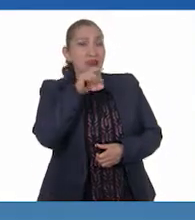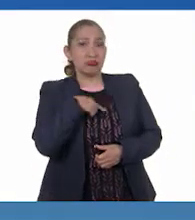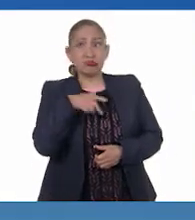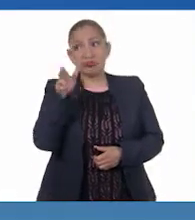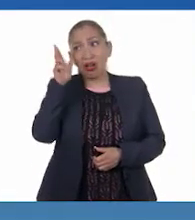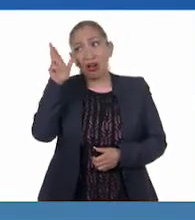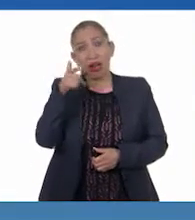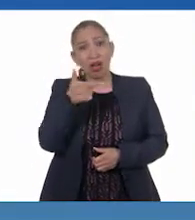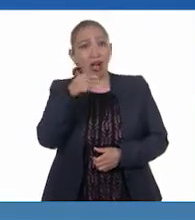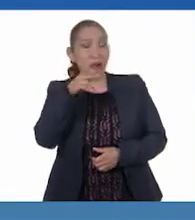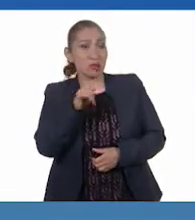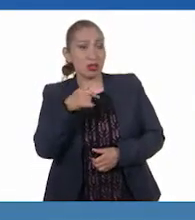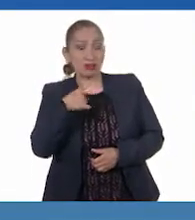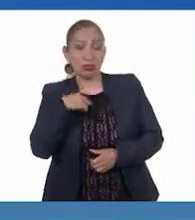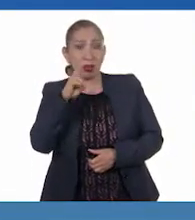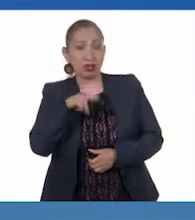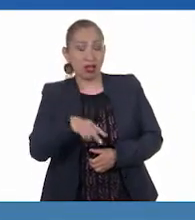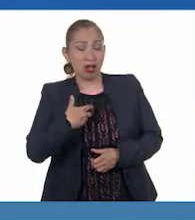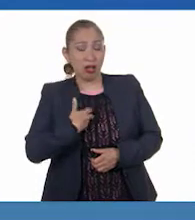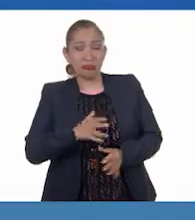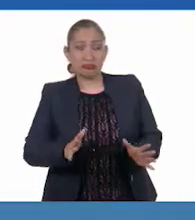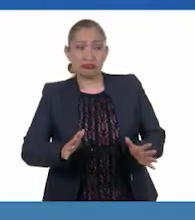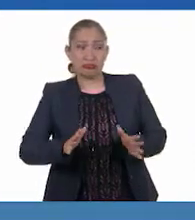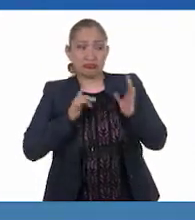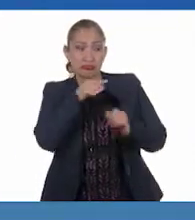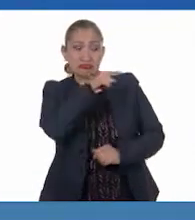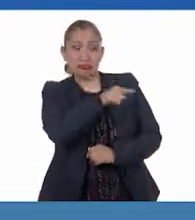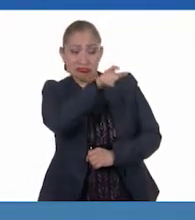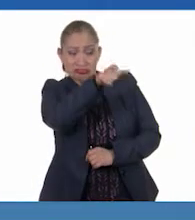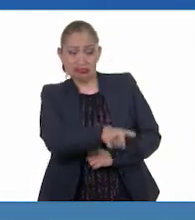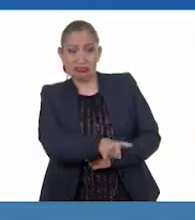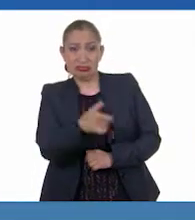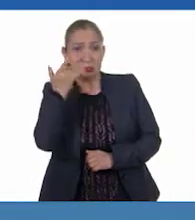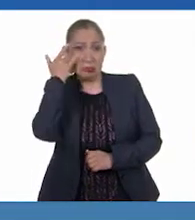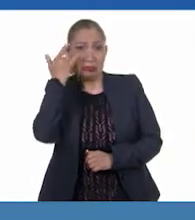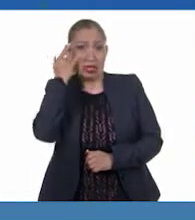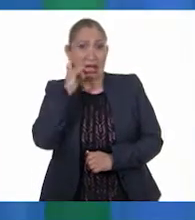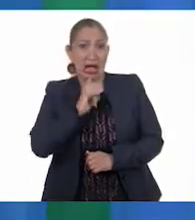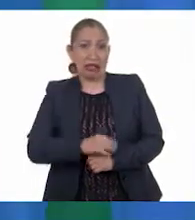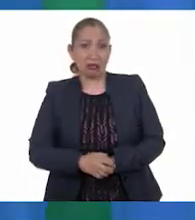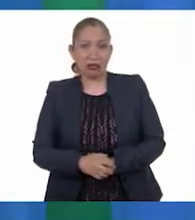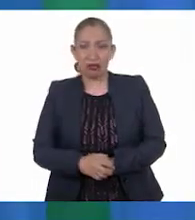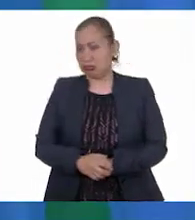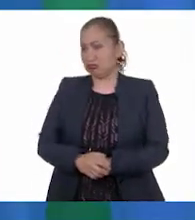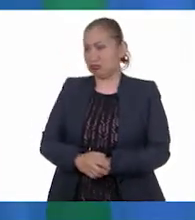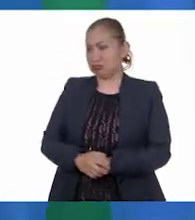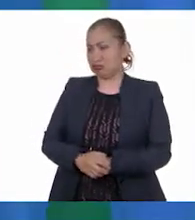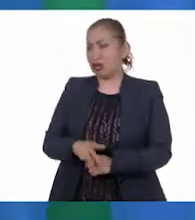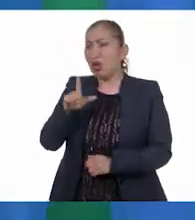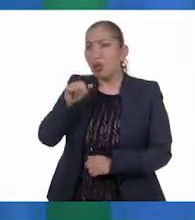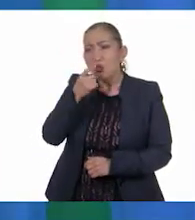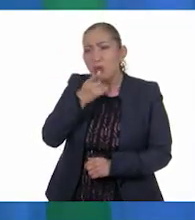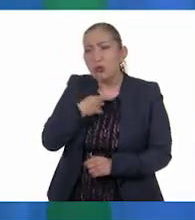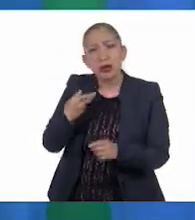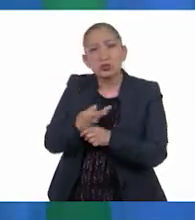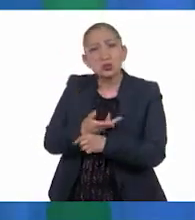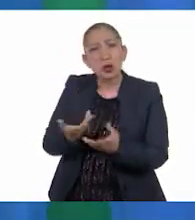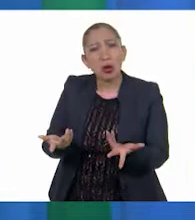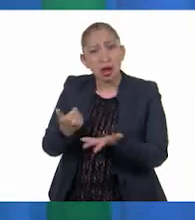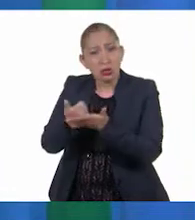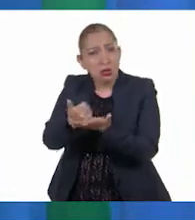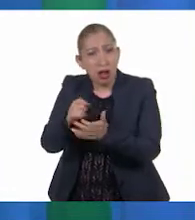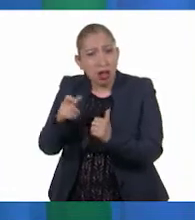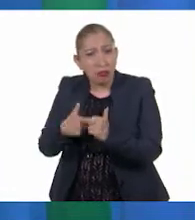¡Hola, Gaby! Estoy muy sorprendido con la actitud de la pirata. Lolo, cuéntanos, a ver si te